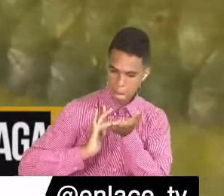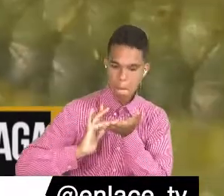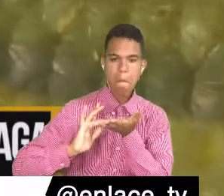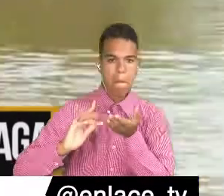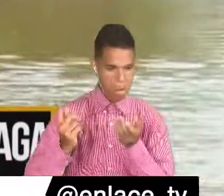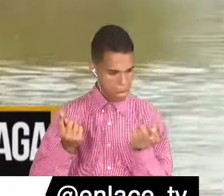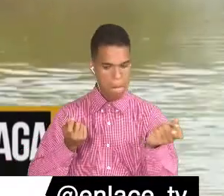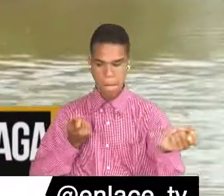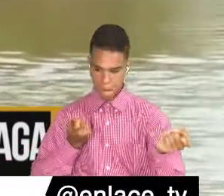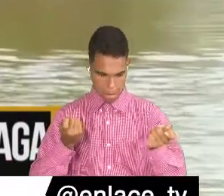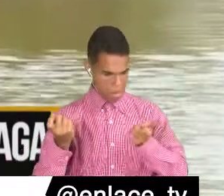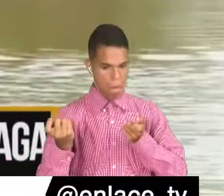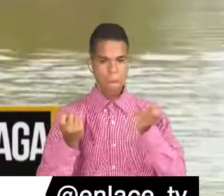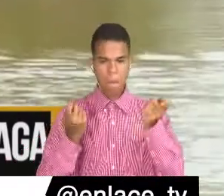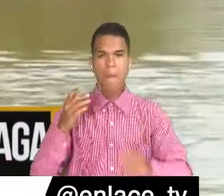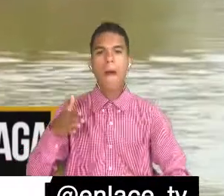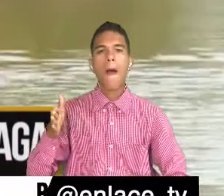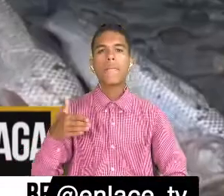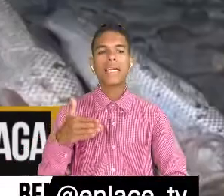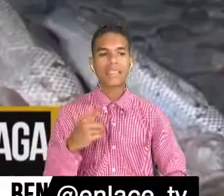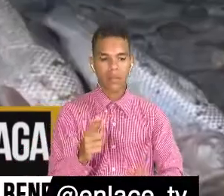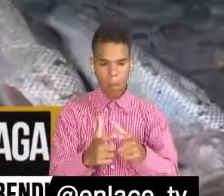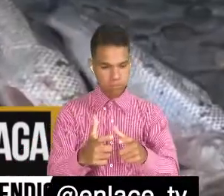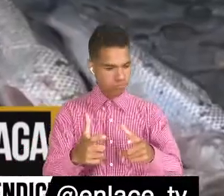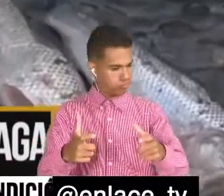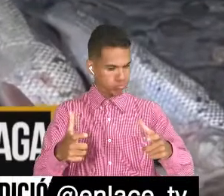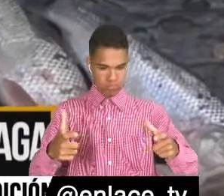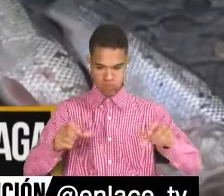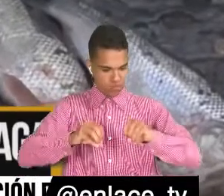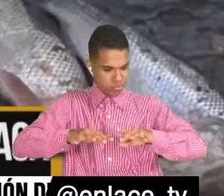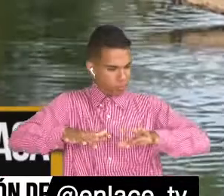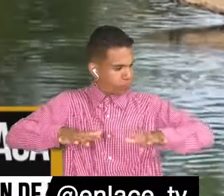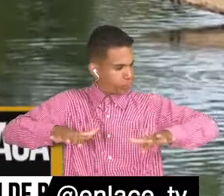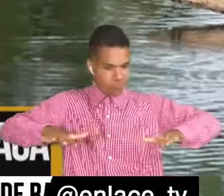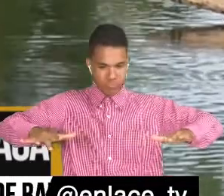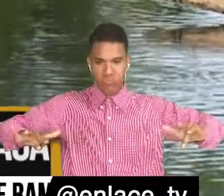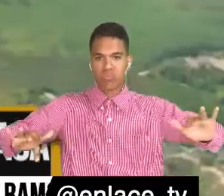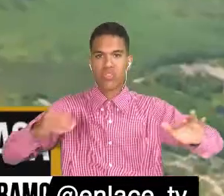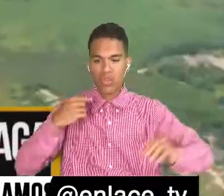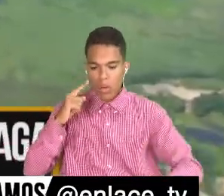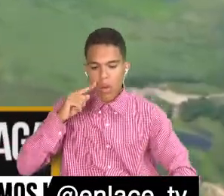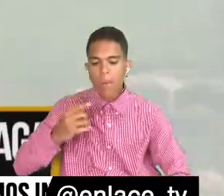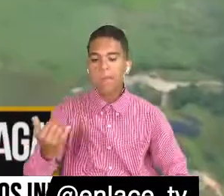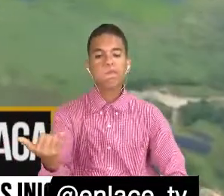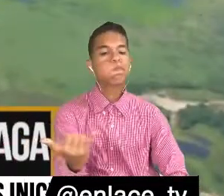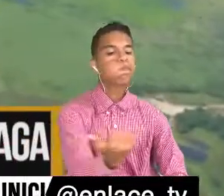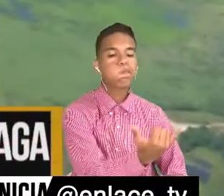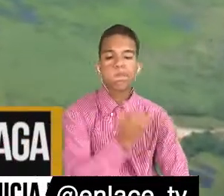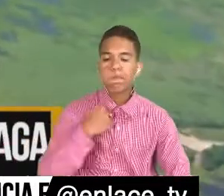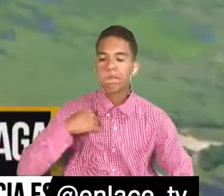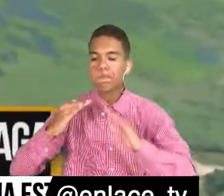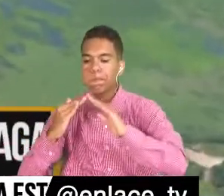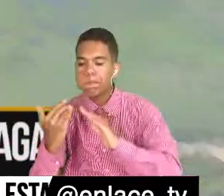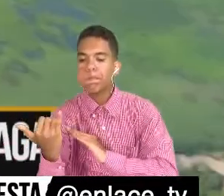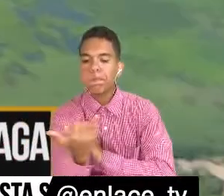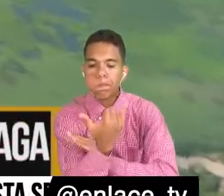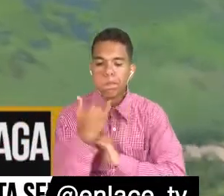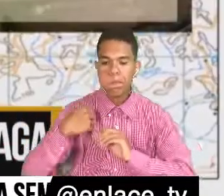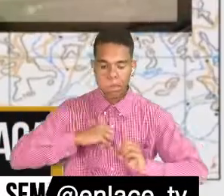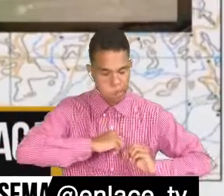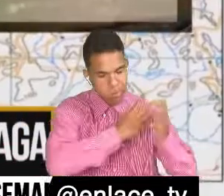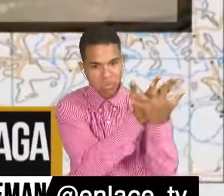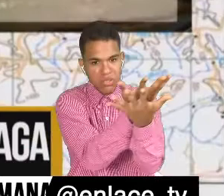tales que permitan pues mejorar todas las condiciones de los pescadores que habitan este sector. La segunda fase consiste en el desarrollo de obras